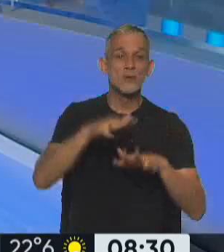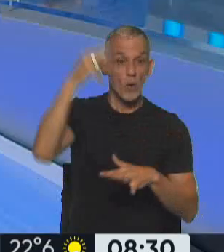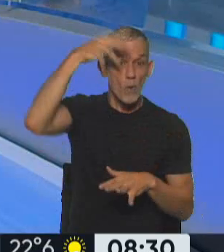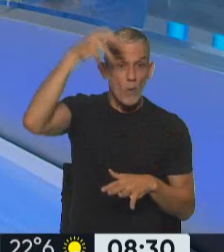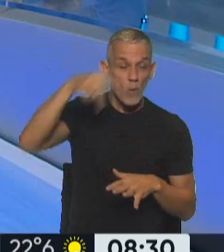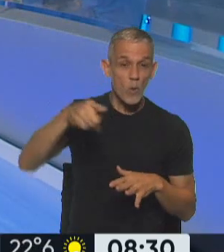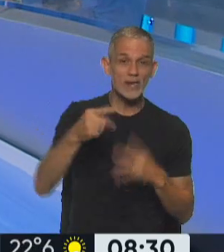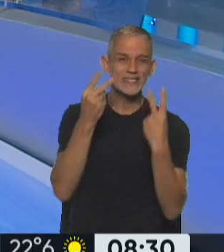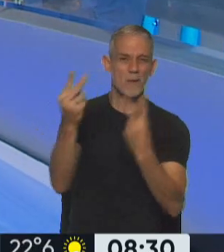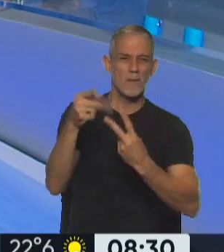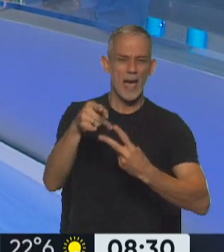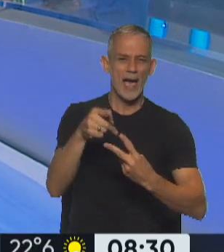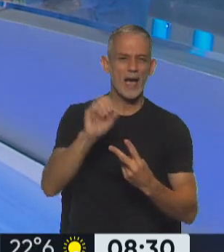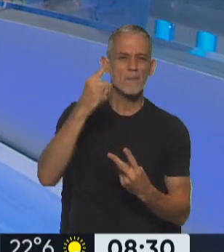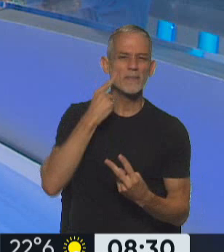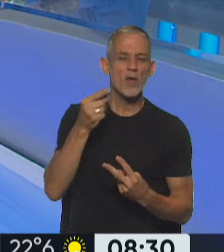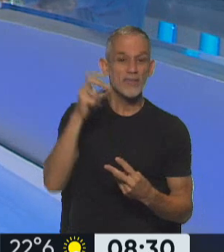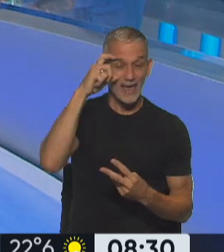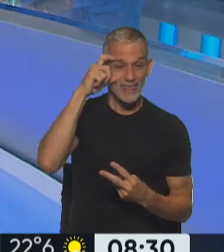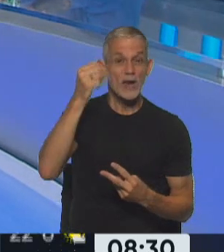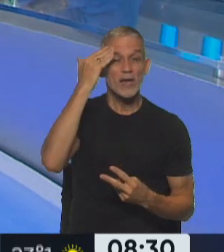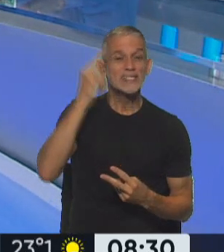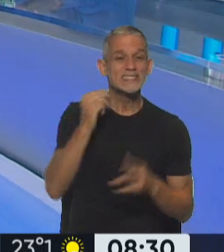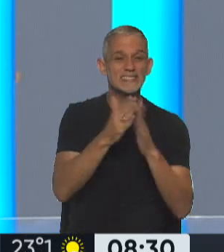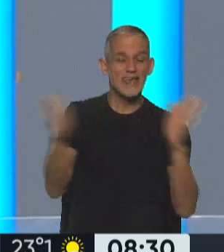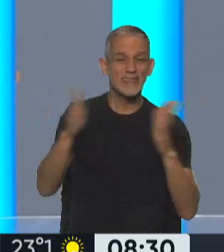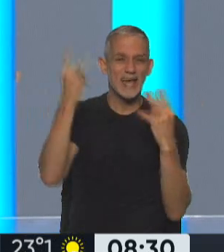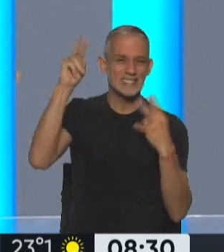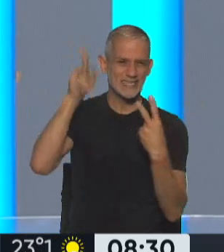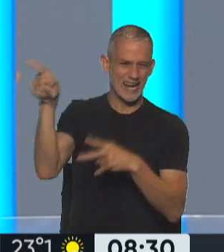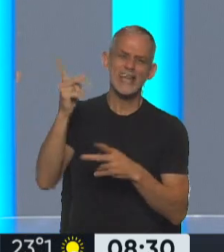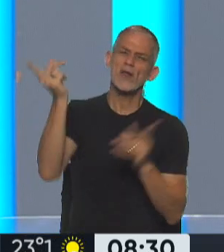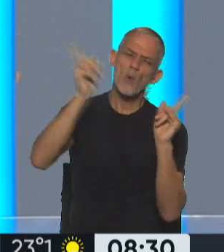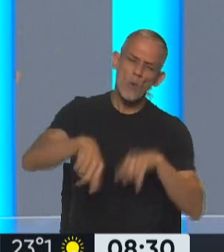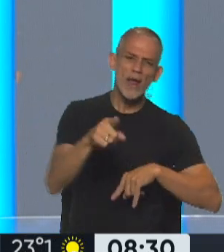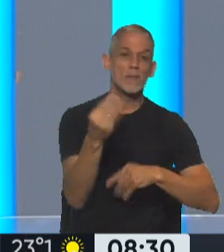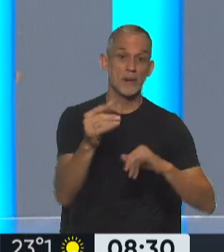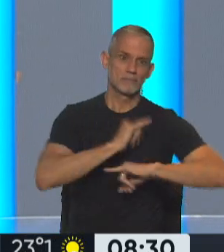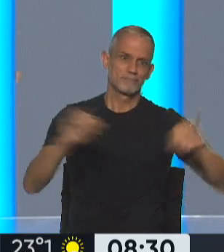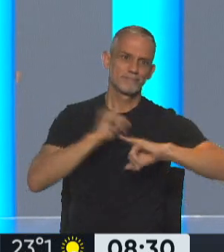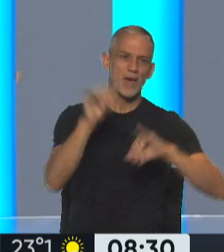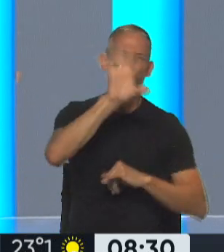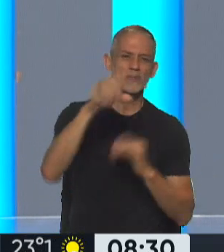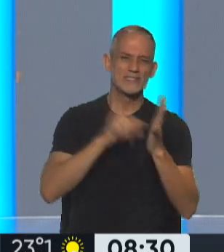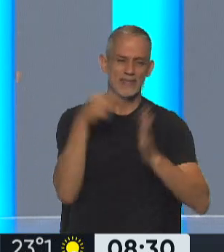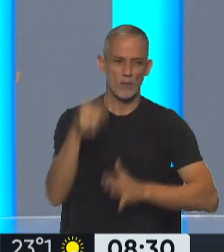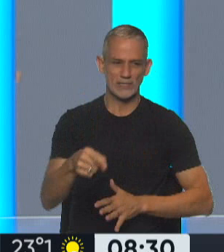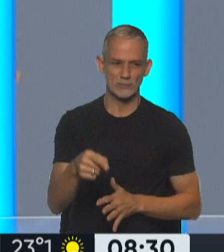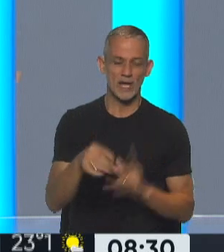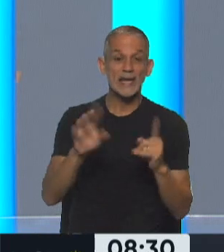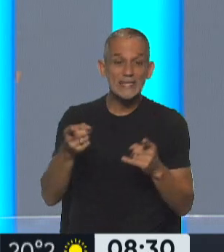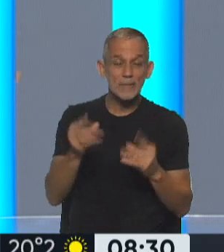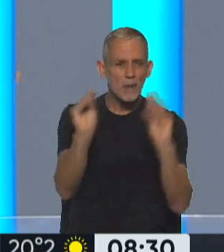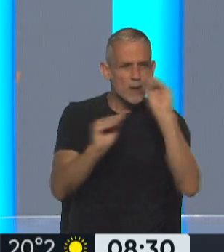bullrich que viaja los primeros días de enero 15 días al exterior luego vuelve para la campaña en la provincia de Buenos Aires pero también